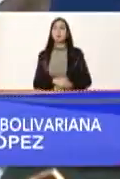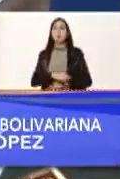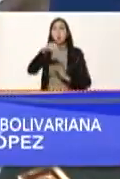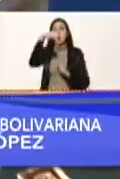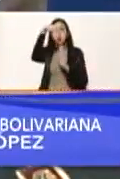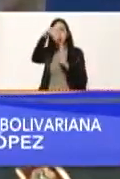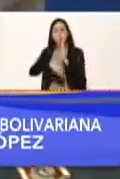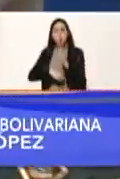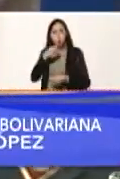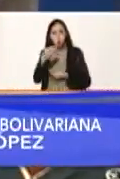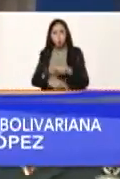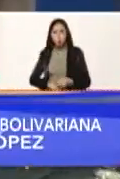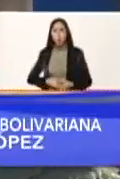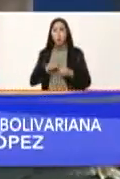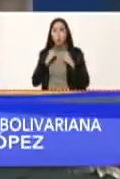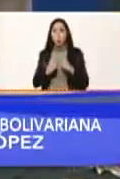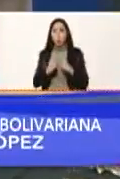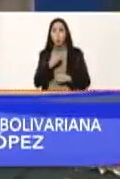profundidad y rectitud,